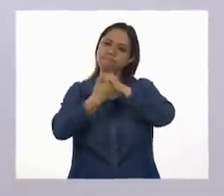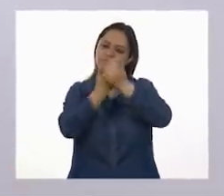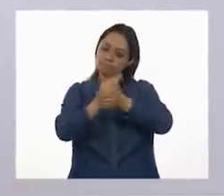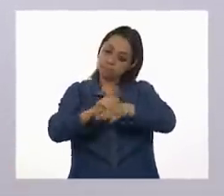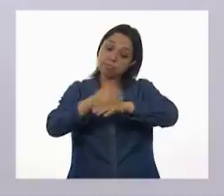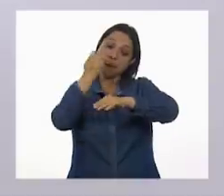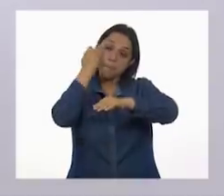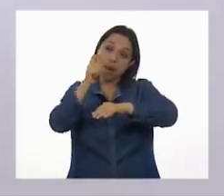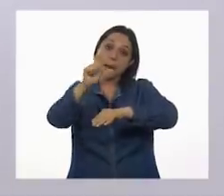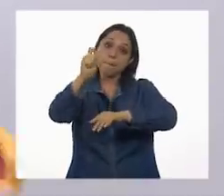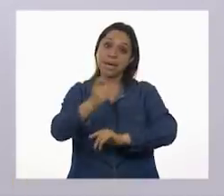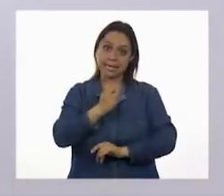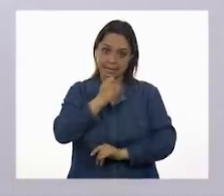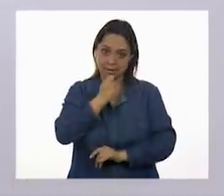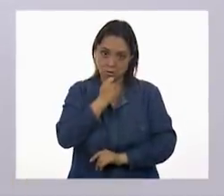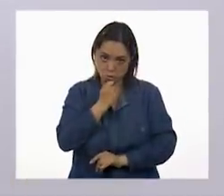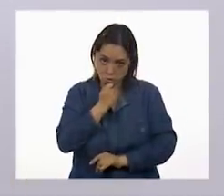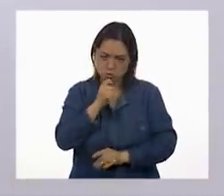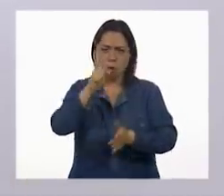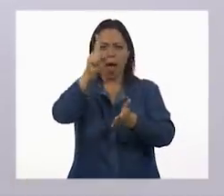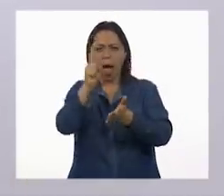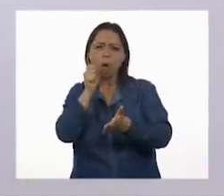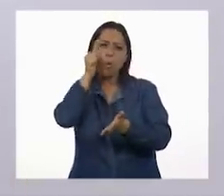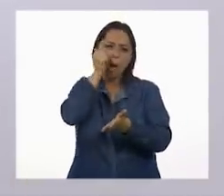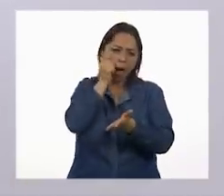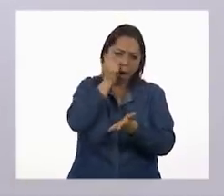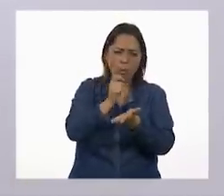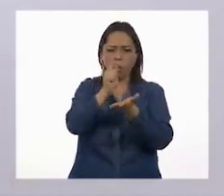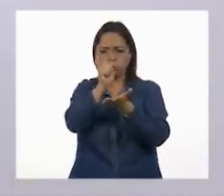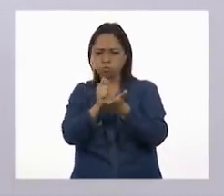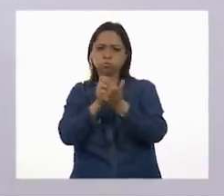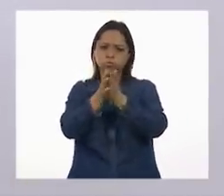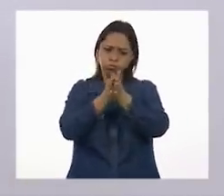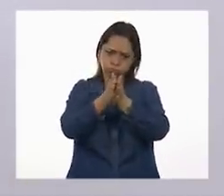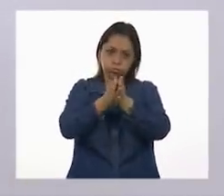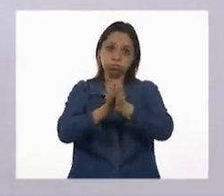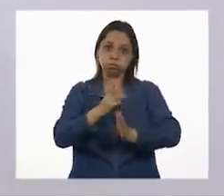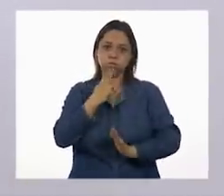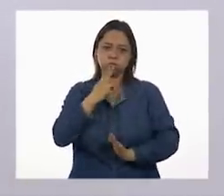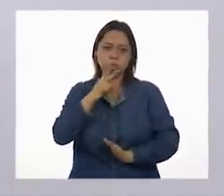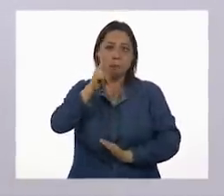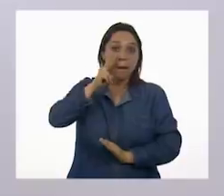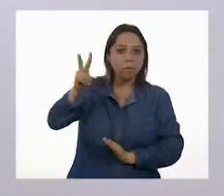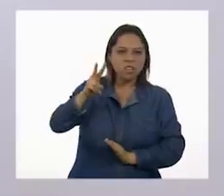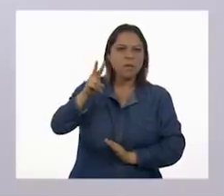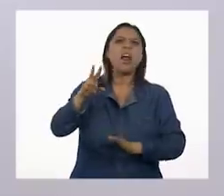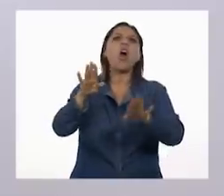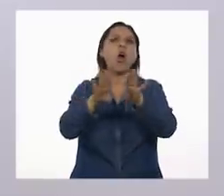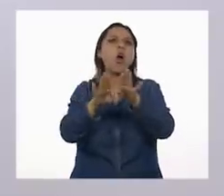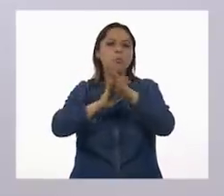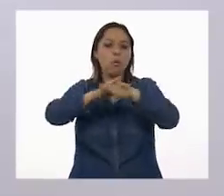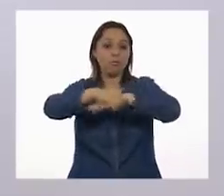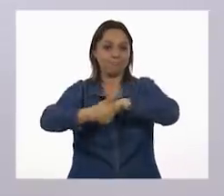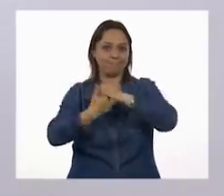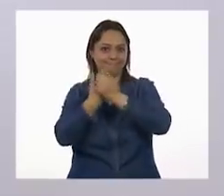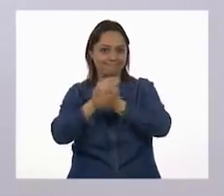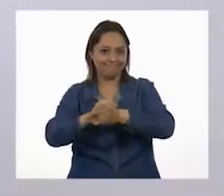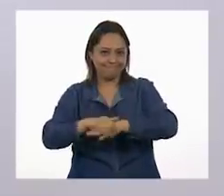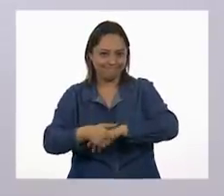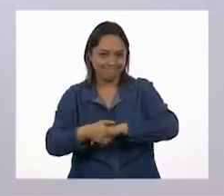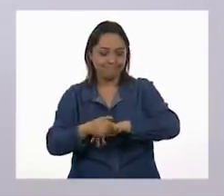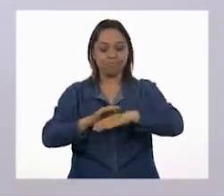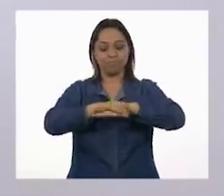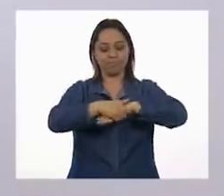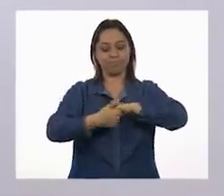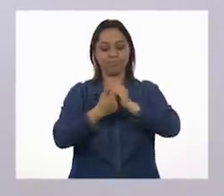20 segundos, usando mucha agua y jabón. ¡Vamos a ver cómo hay que lavarnos las manos! Me las